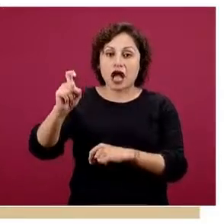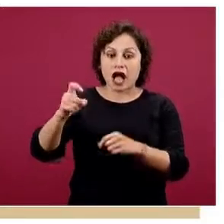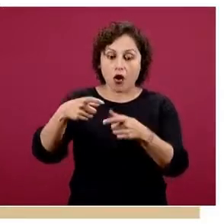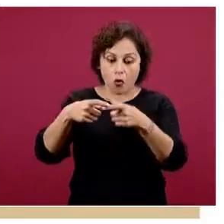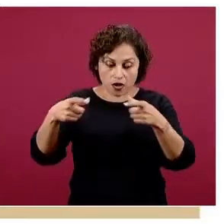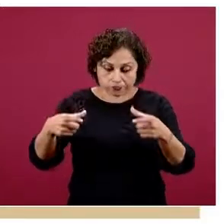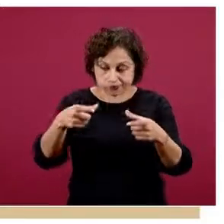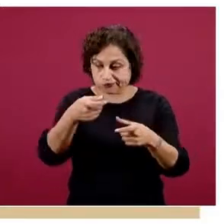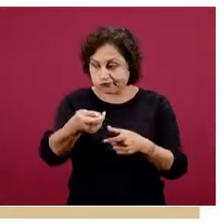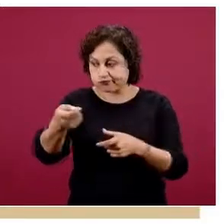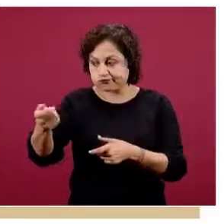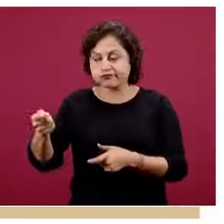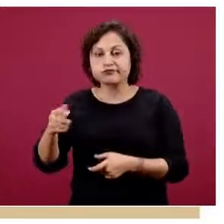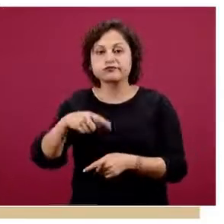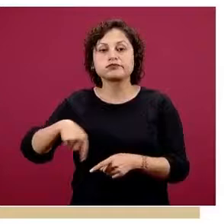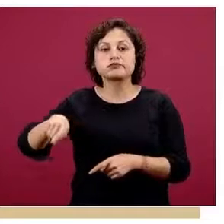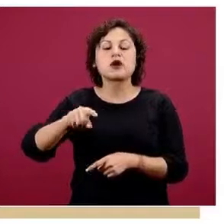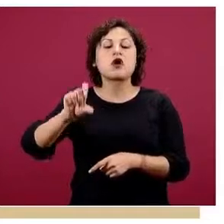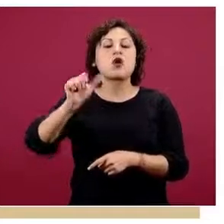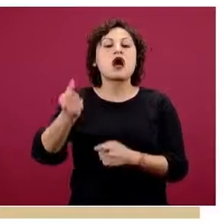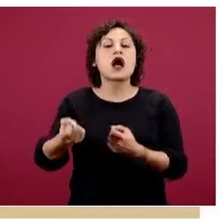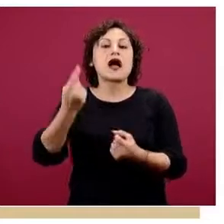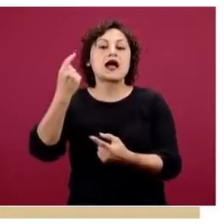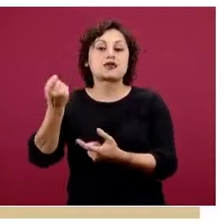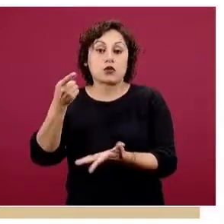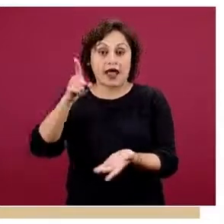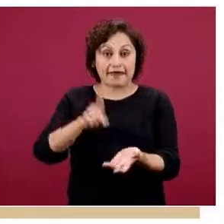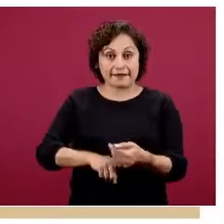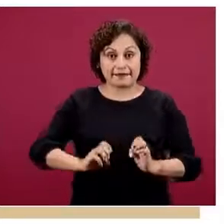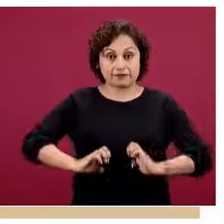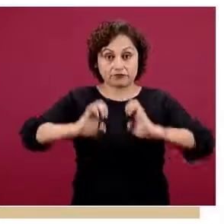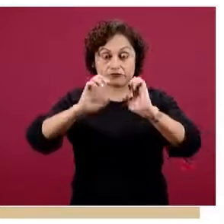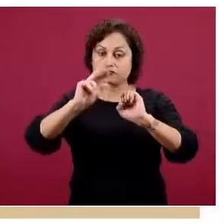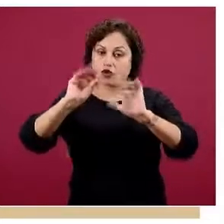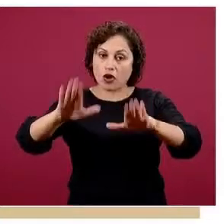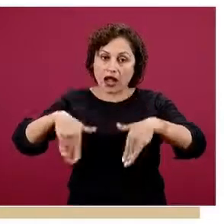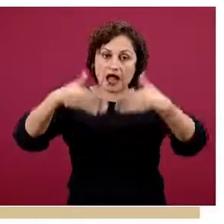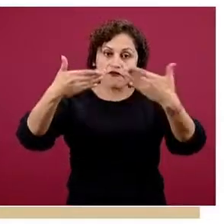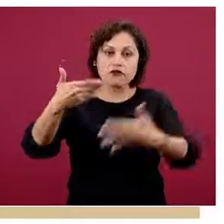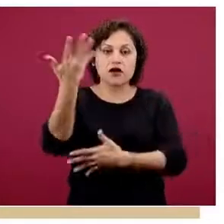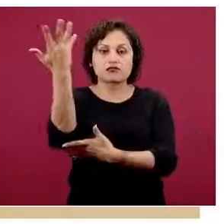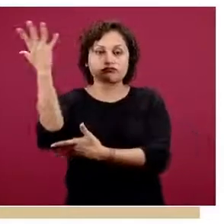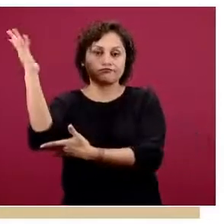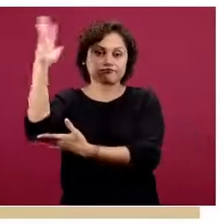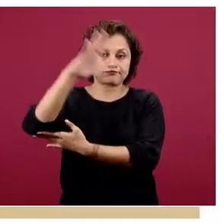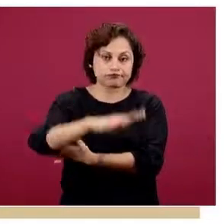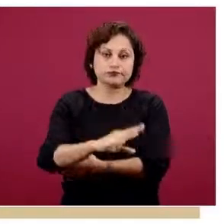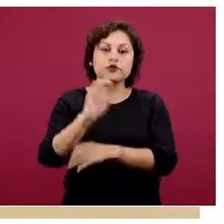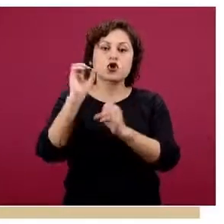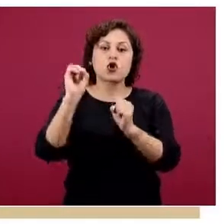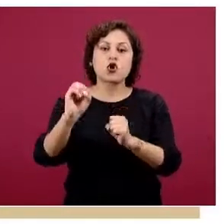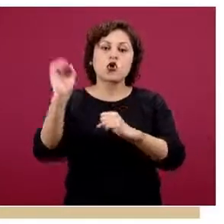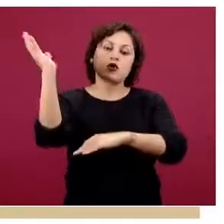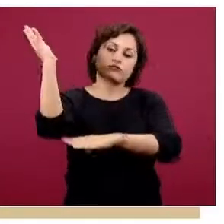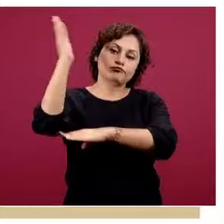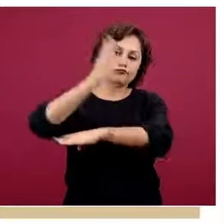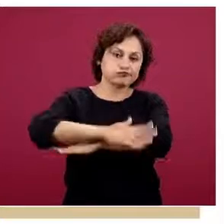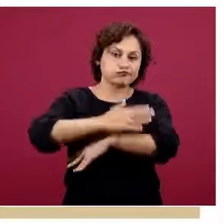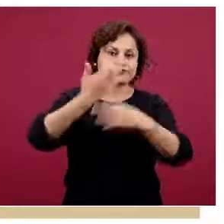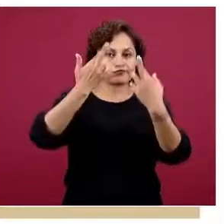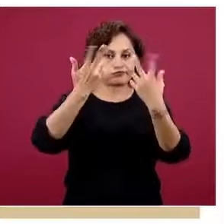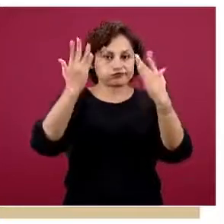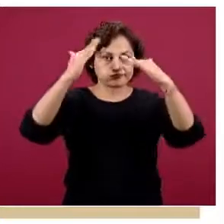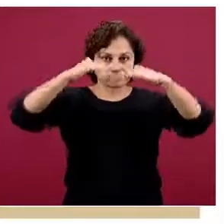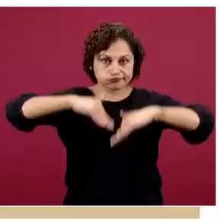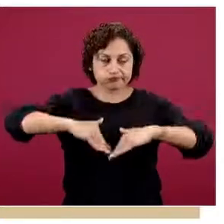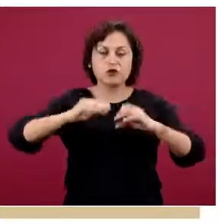tuvieron daños en el exterior, es decir, no propiamente en la unidad, sino en el exterior, caída de árboles sobre la malla ciclónica, etcétera. Y